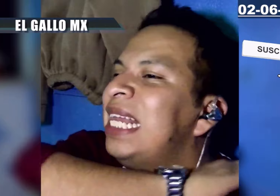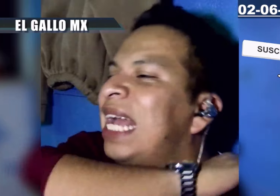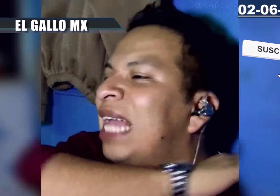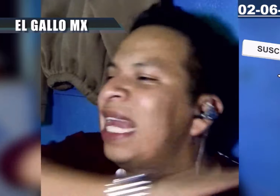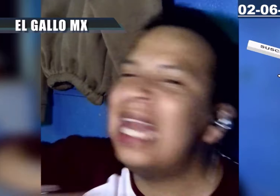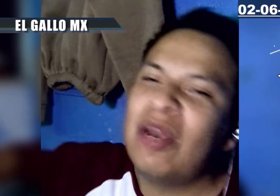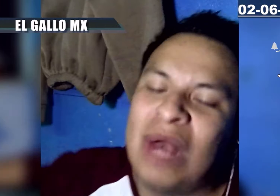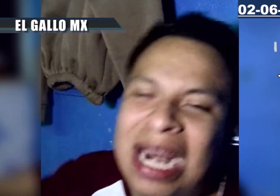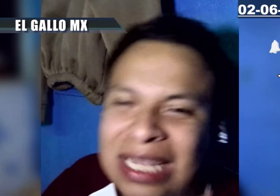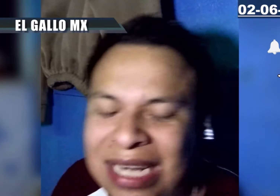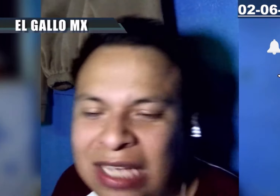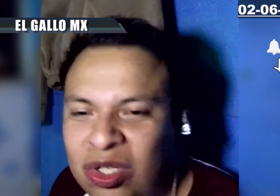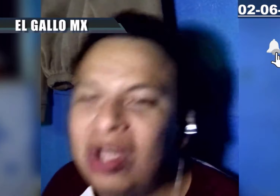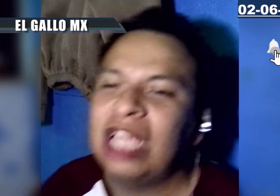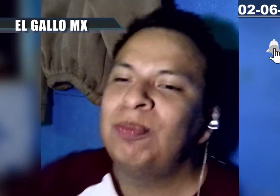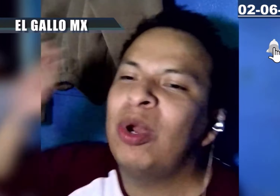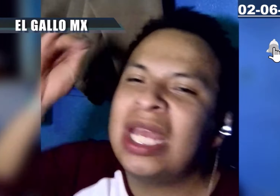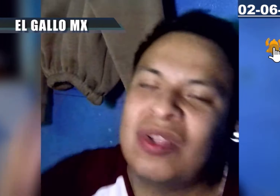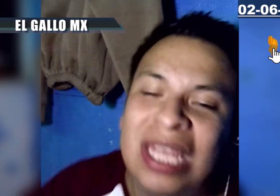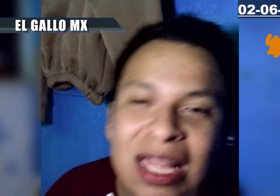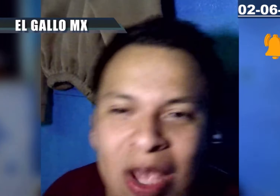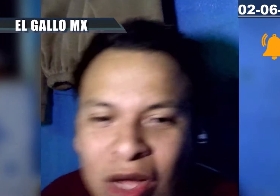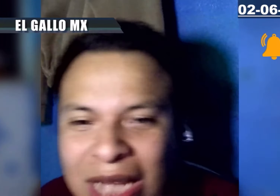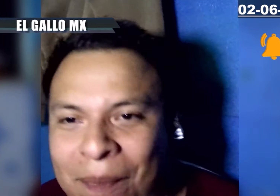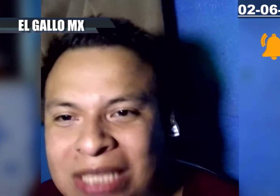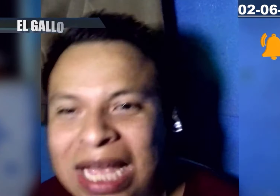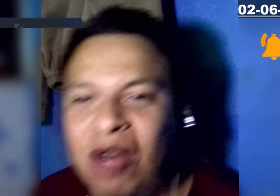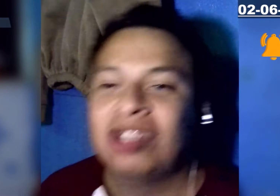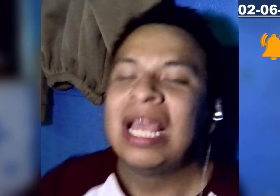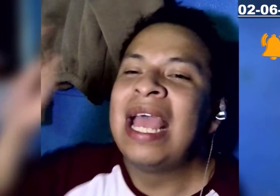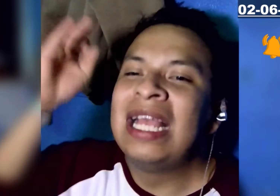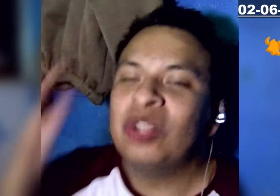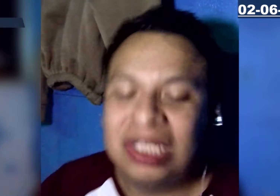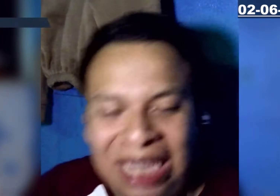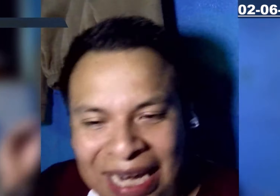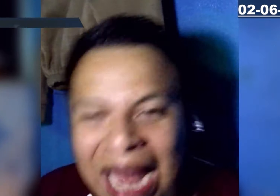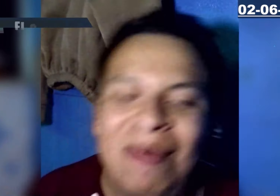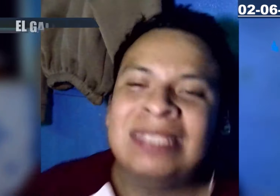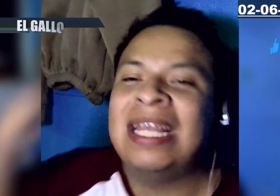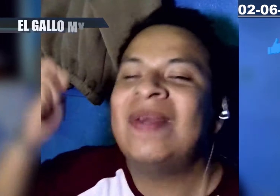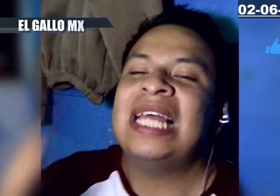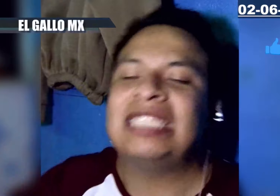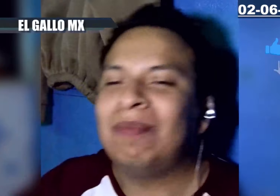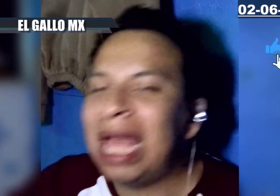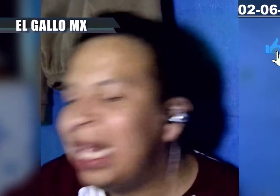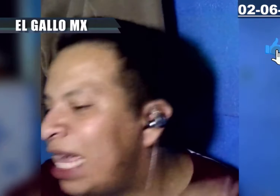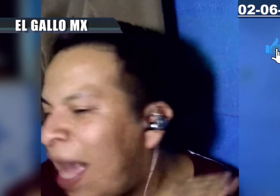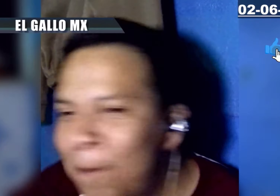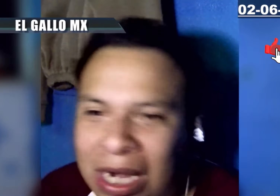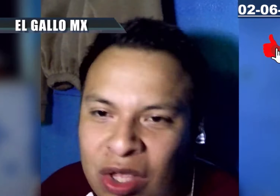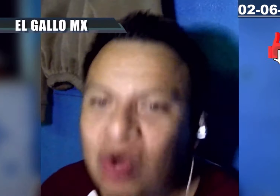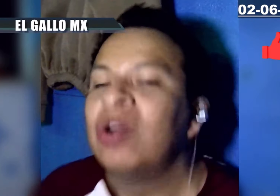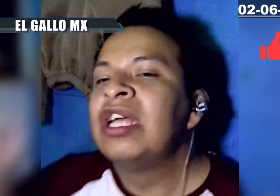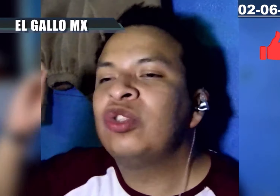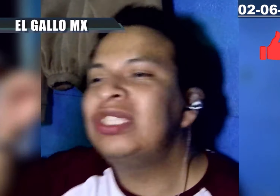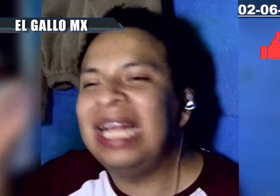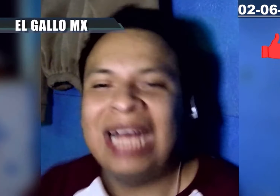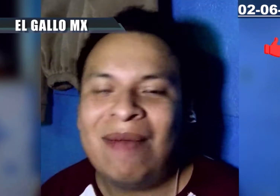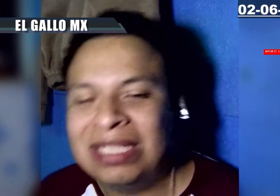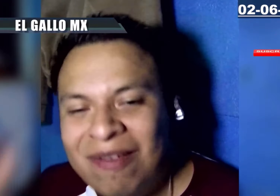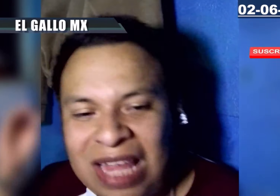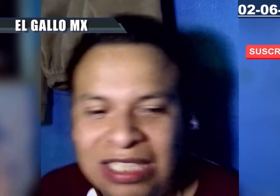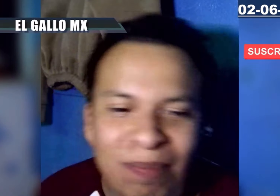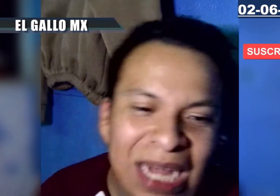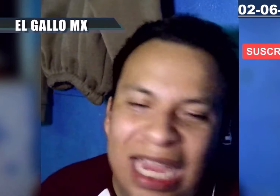Van a salir a querer anular las elecciones, pero ya no tienen de otra, paisanos. Xóchitl Gálvez debe de aceptar que ya perdió.